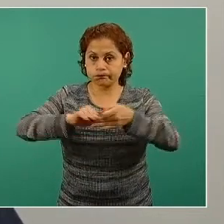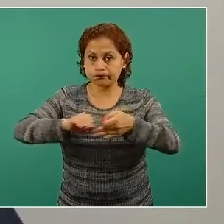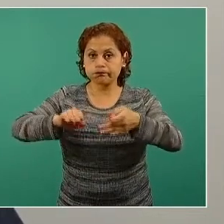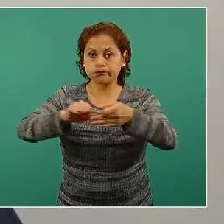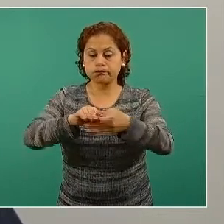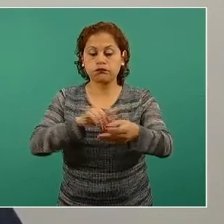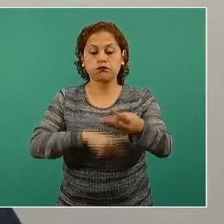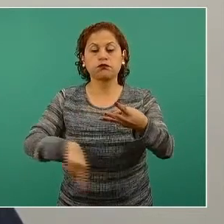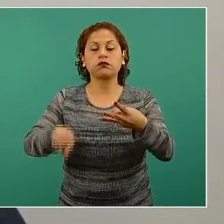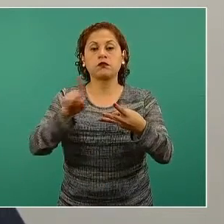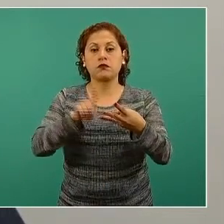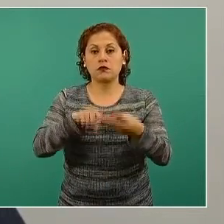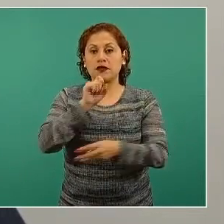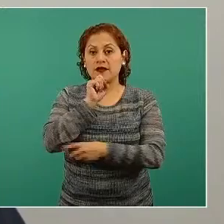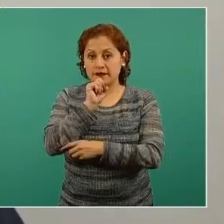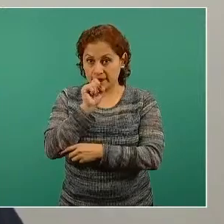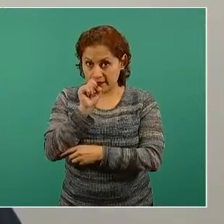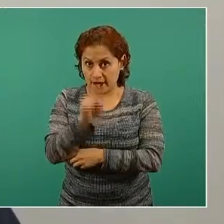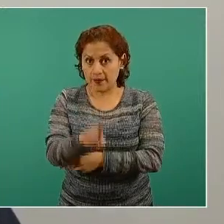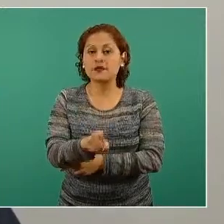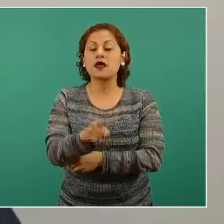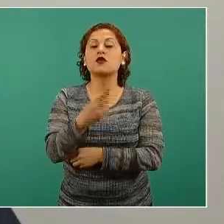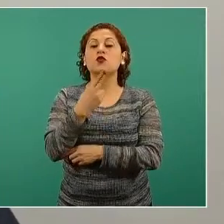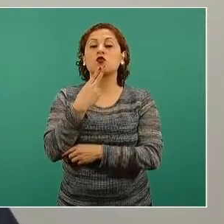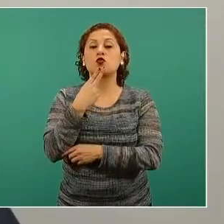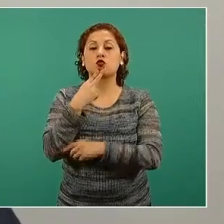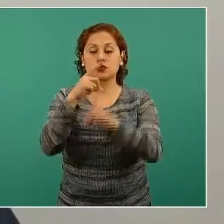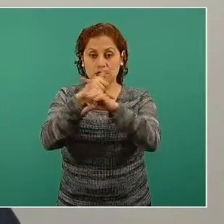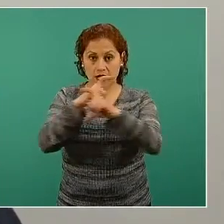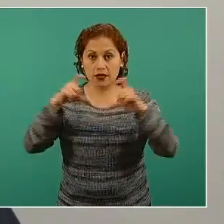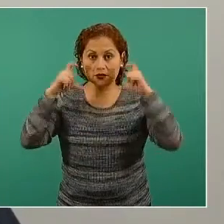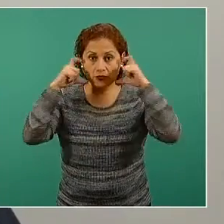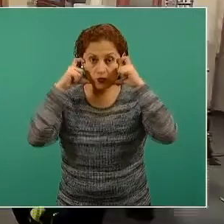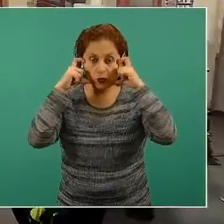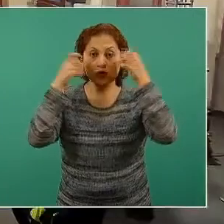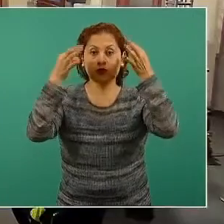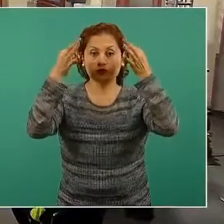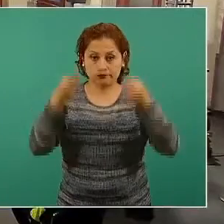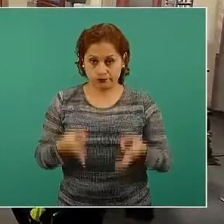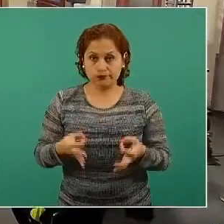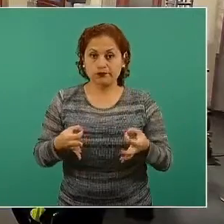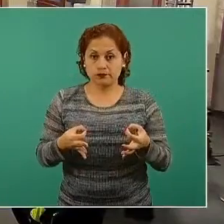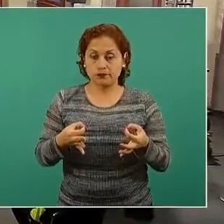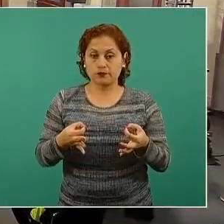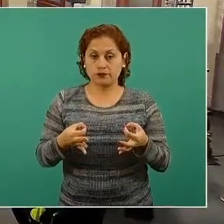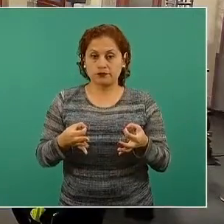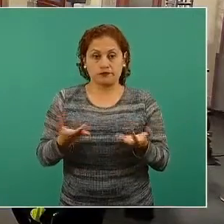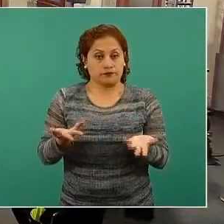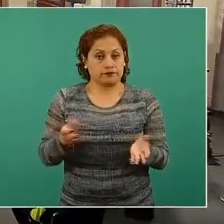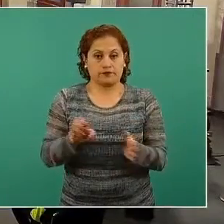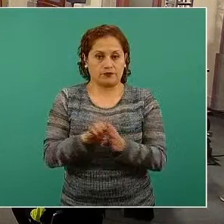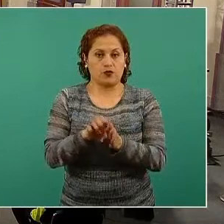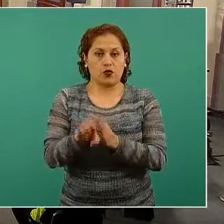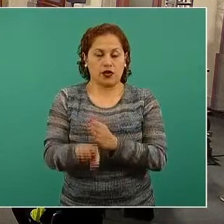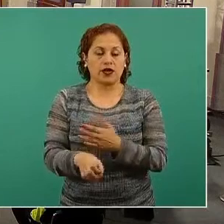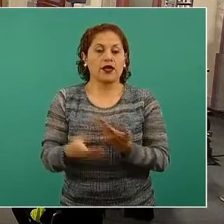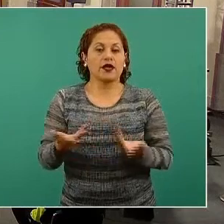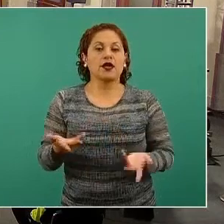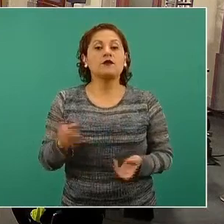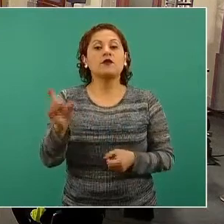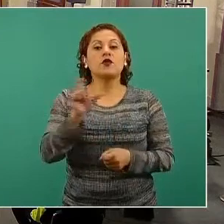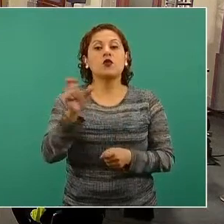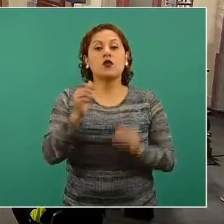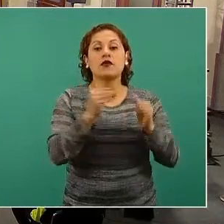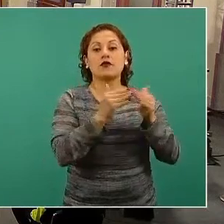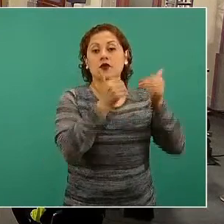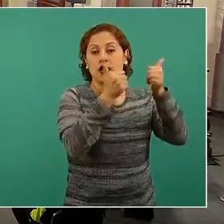nos estamos refiriendo al uso adecuado del cubrebocas, sobre todo, obviamente, cuando no podemos quedarnos